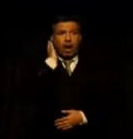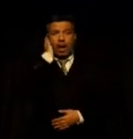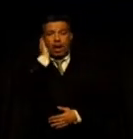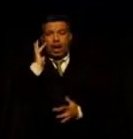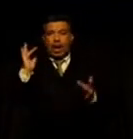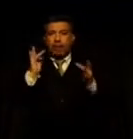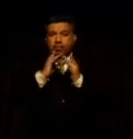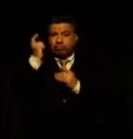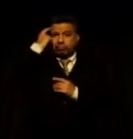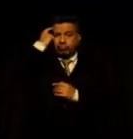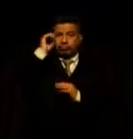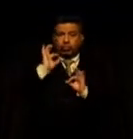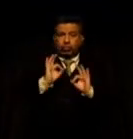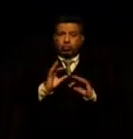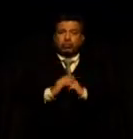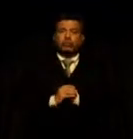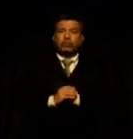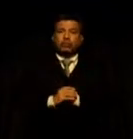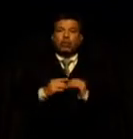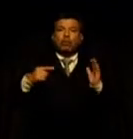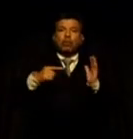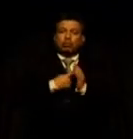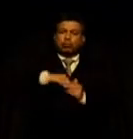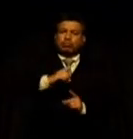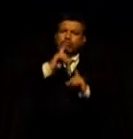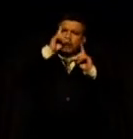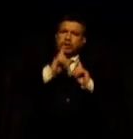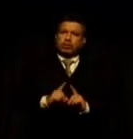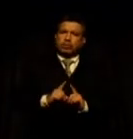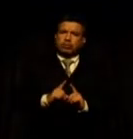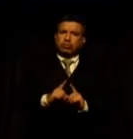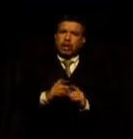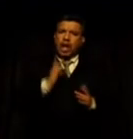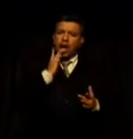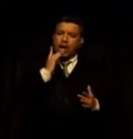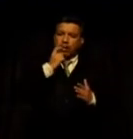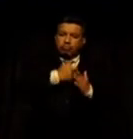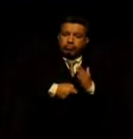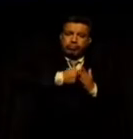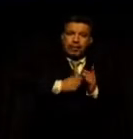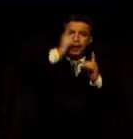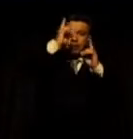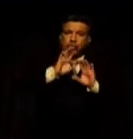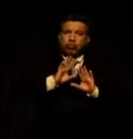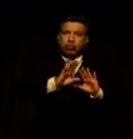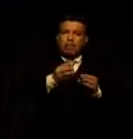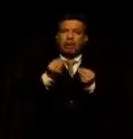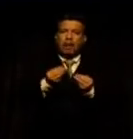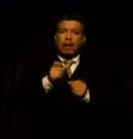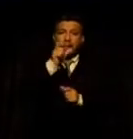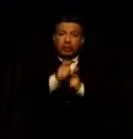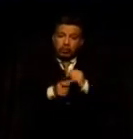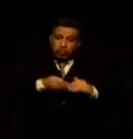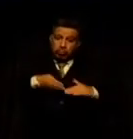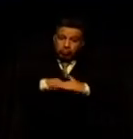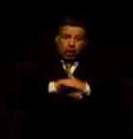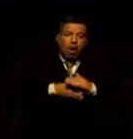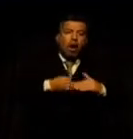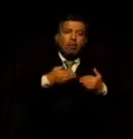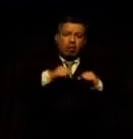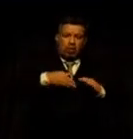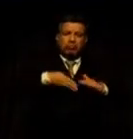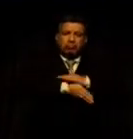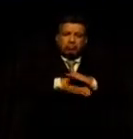inteligentes por eso también nosotros hemos tomado decisiones de carácter tributario para facilitarle al ciudadano llegar a esas tecnologías